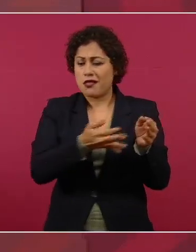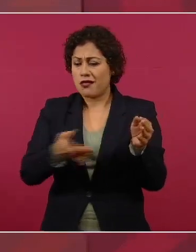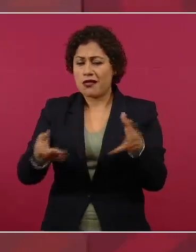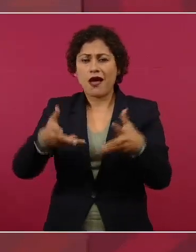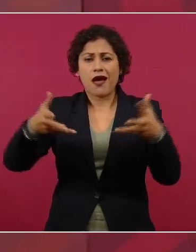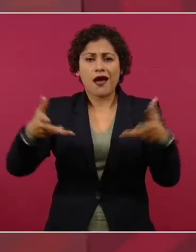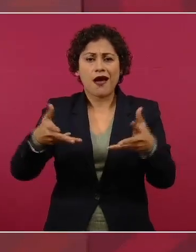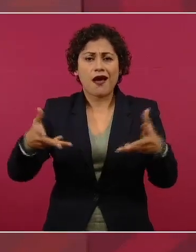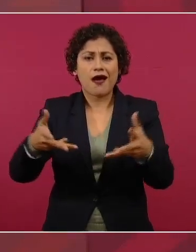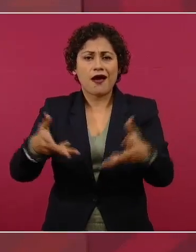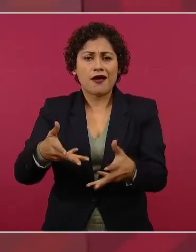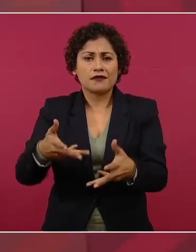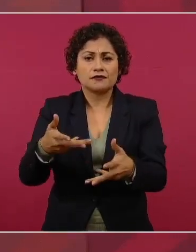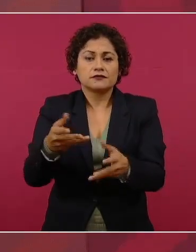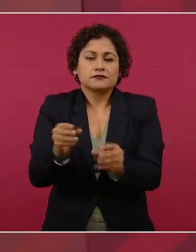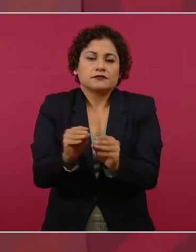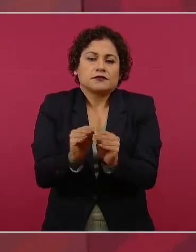mucho